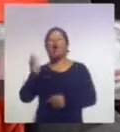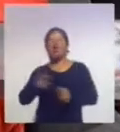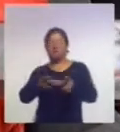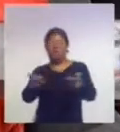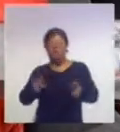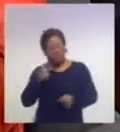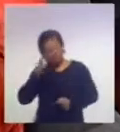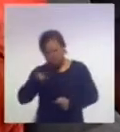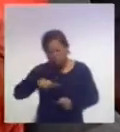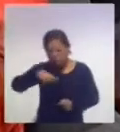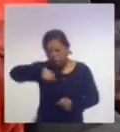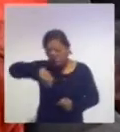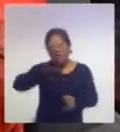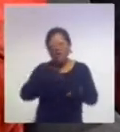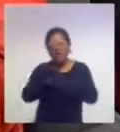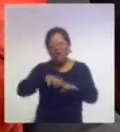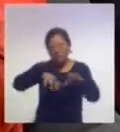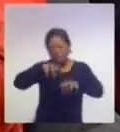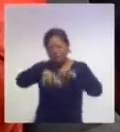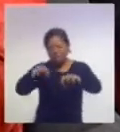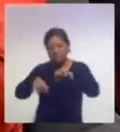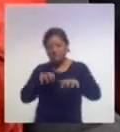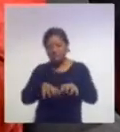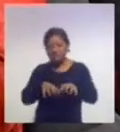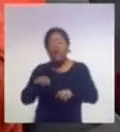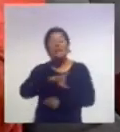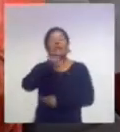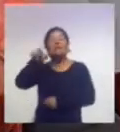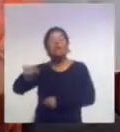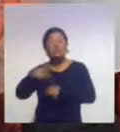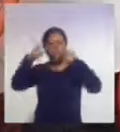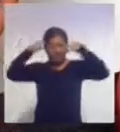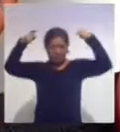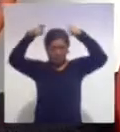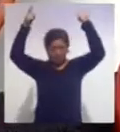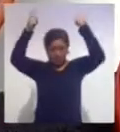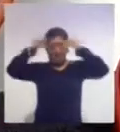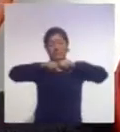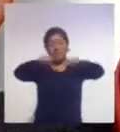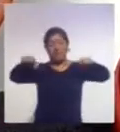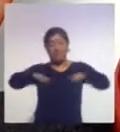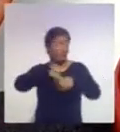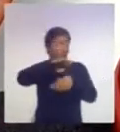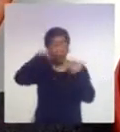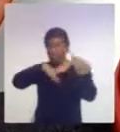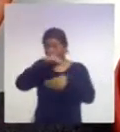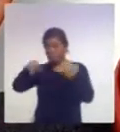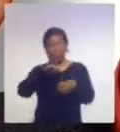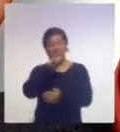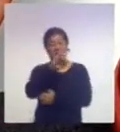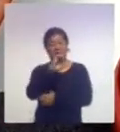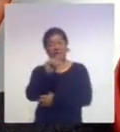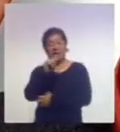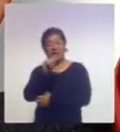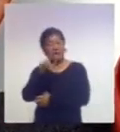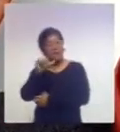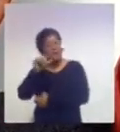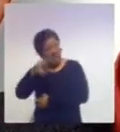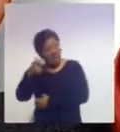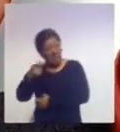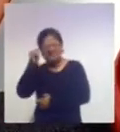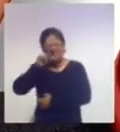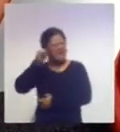presentación. Posteriormente, los chefs, todo el equipo de Icatlax, que nunca nos han dejado en todo momento de